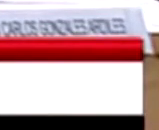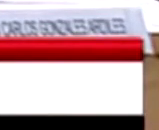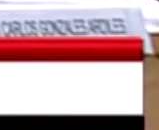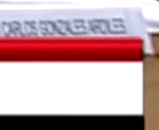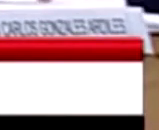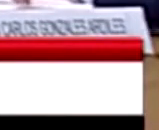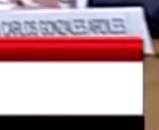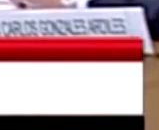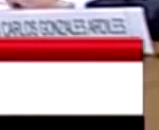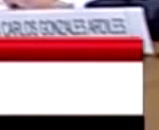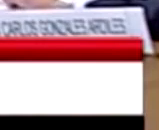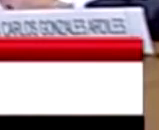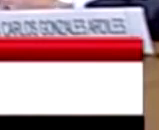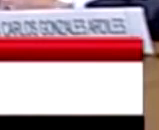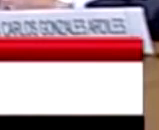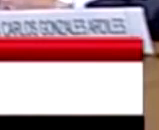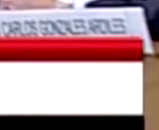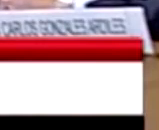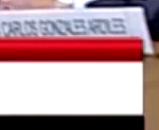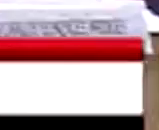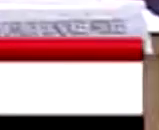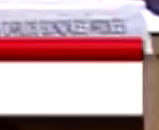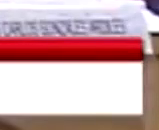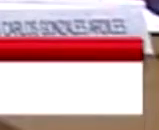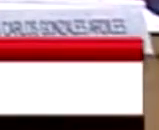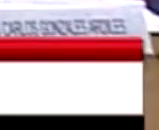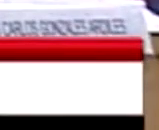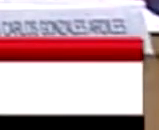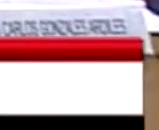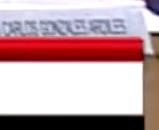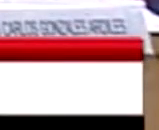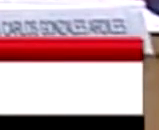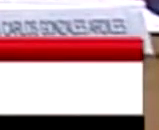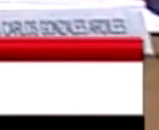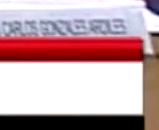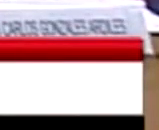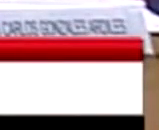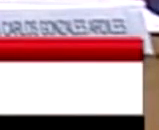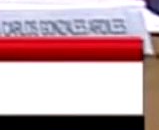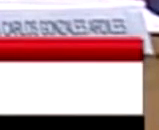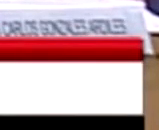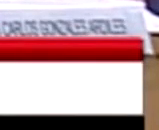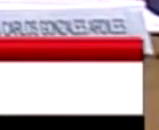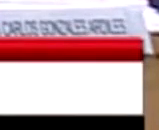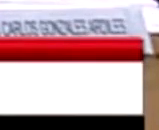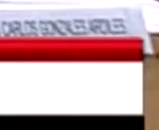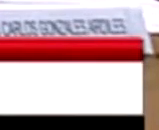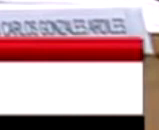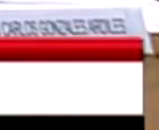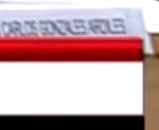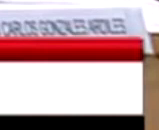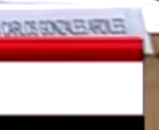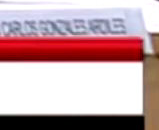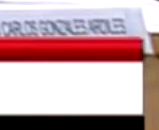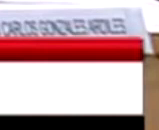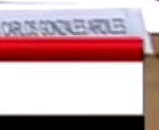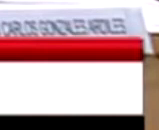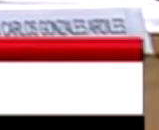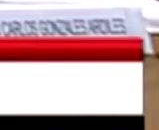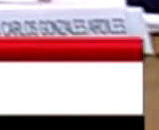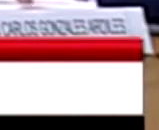insistido permanentemente en la prensa y dentro del Congreso para que puedan... Por lo menos unas 8 leyes que se han aprobado en este periodo parlamentario, se sabe quiénes han